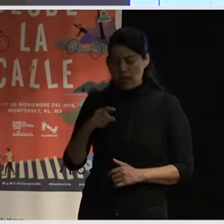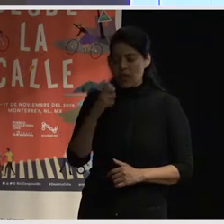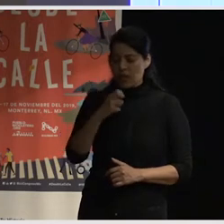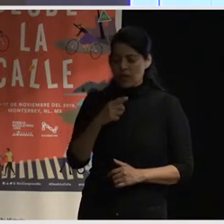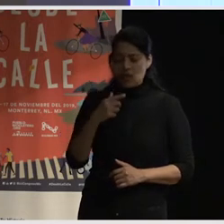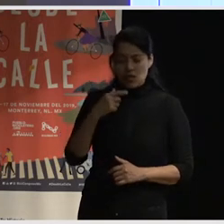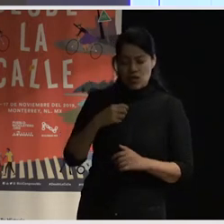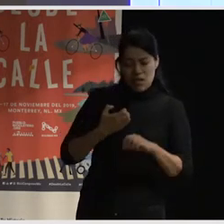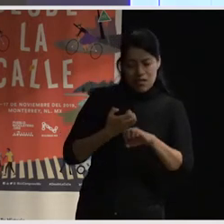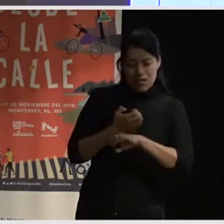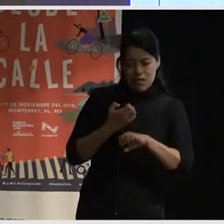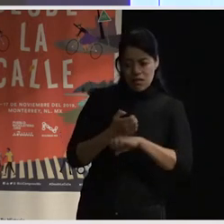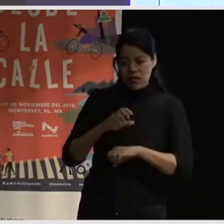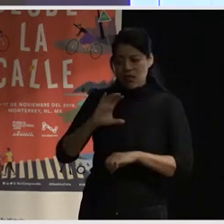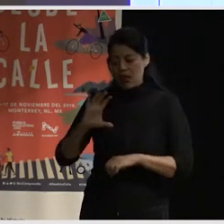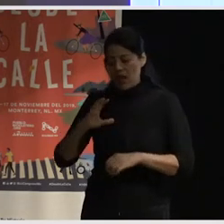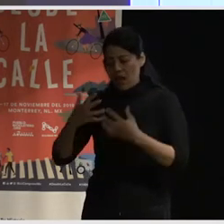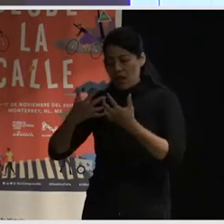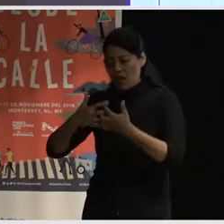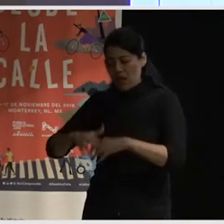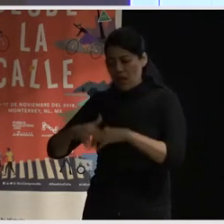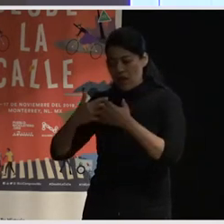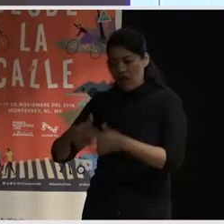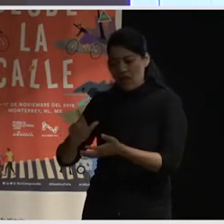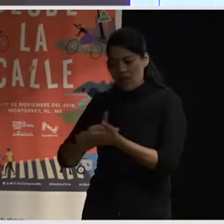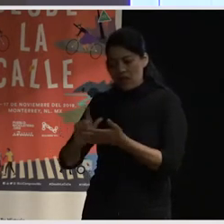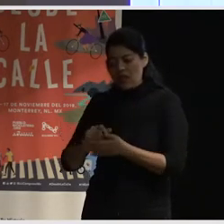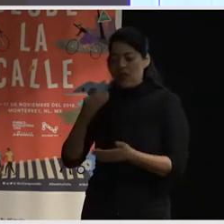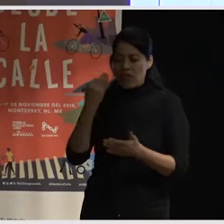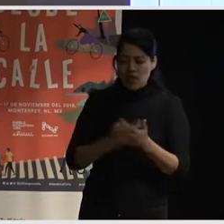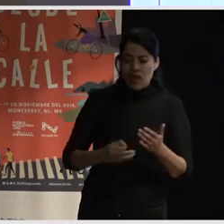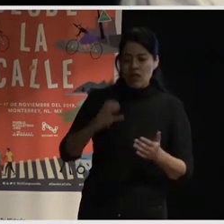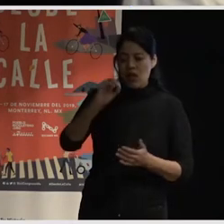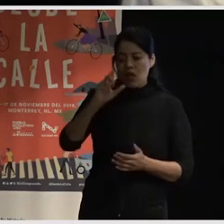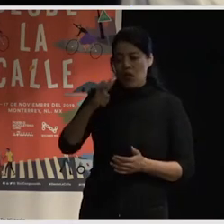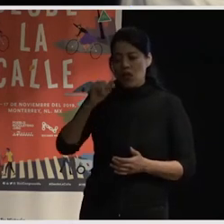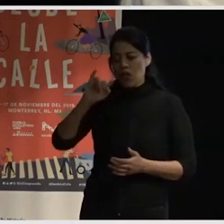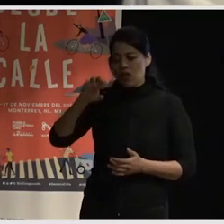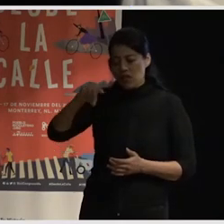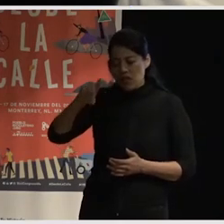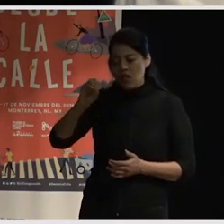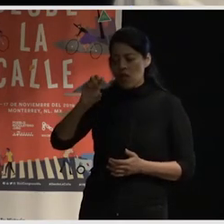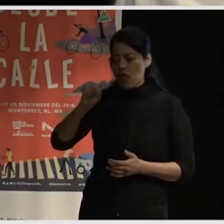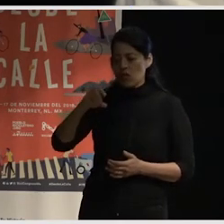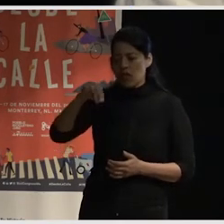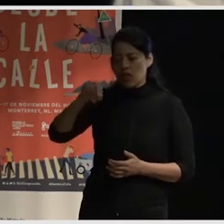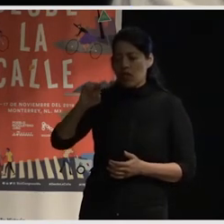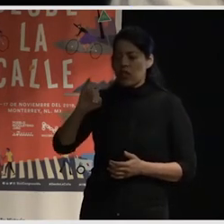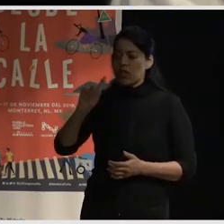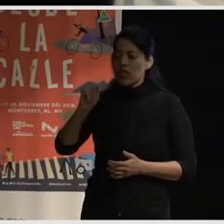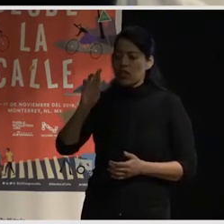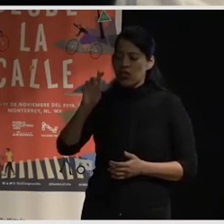de esta en esa zona faltan óxidos de nitrógeno en fin toda una serie de